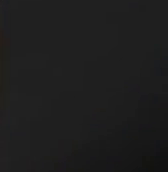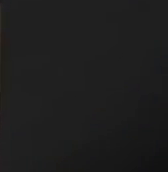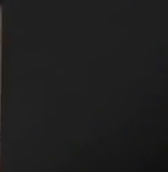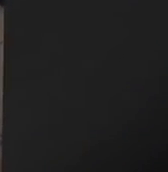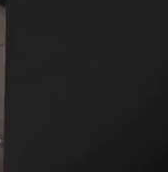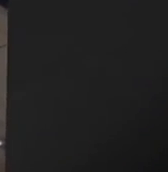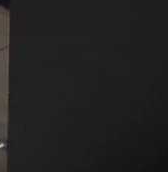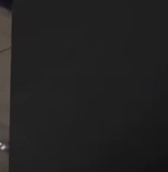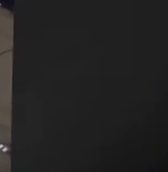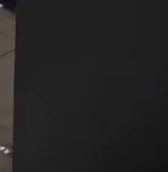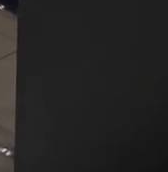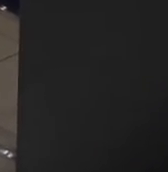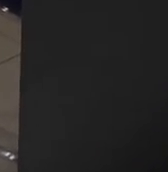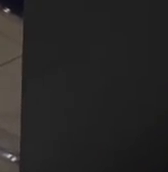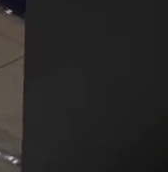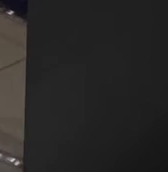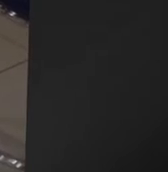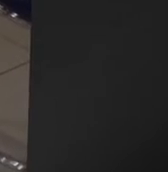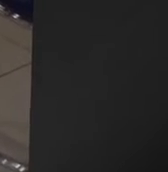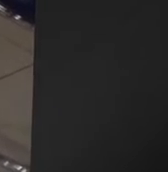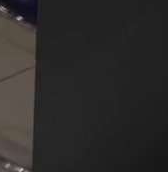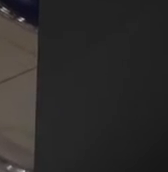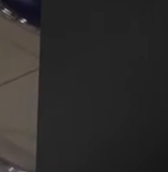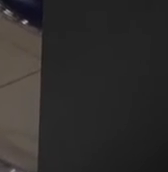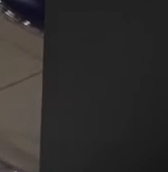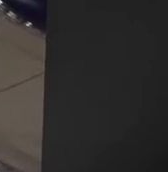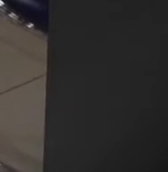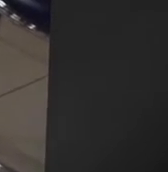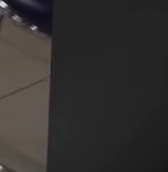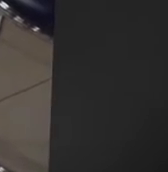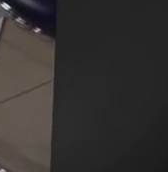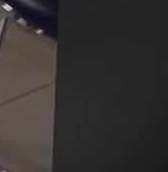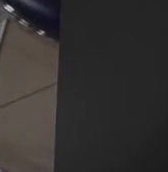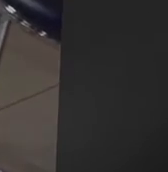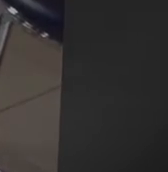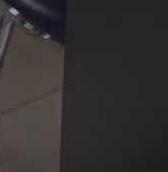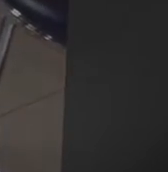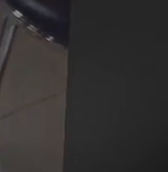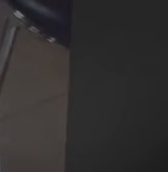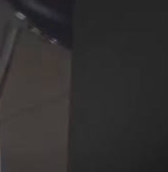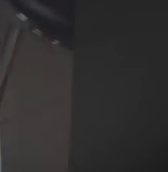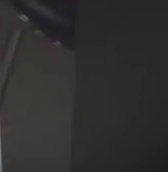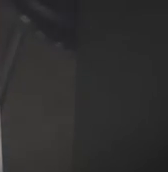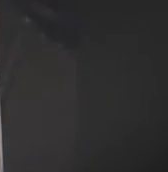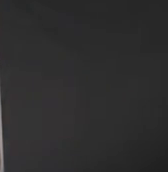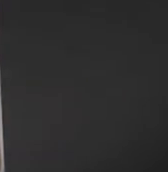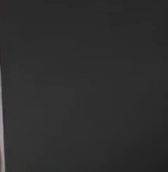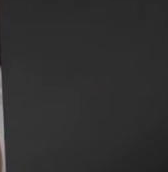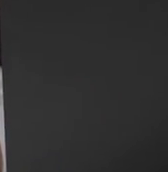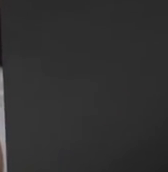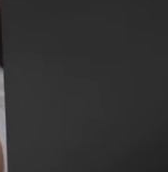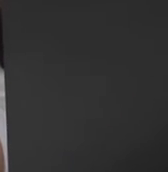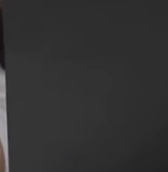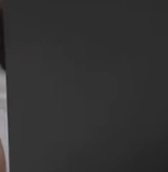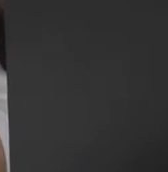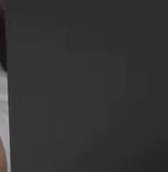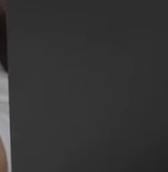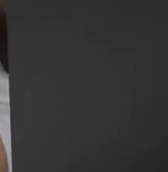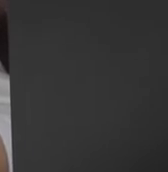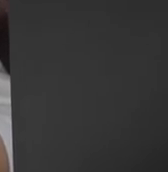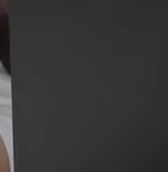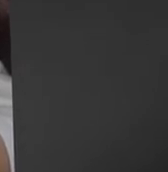que los bebés necesitan ser amamantados y amamantadas cuando sienten hambre